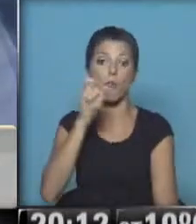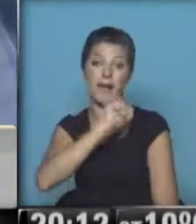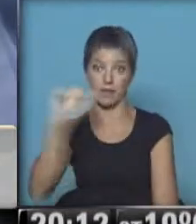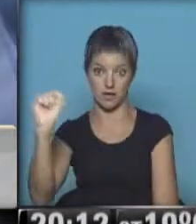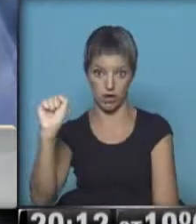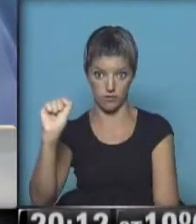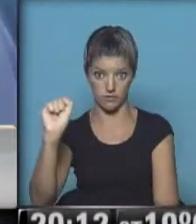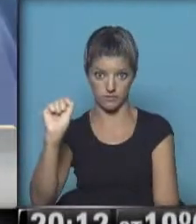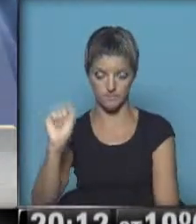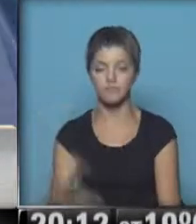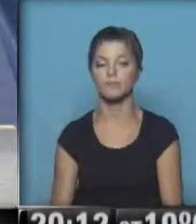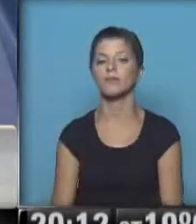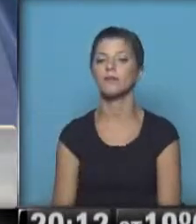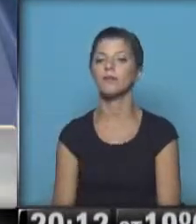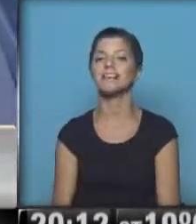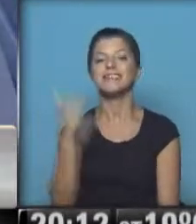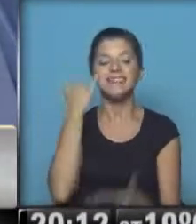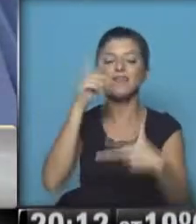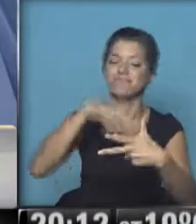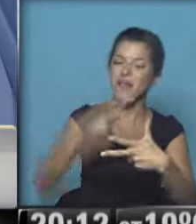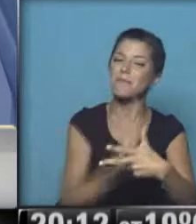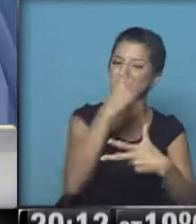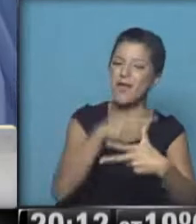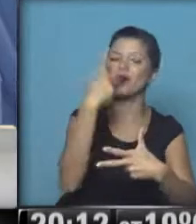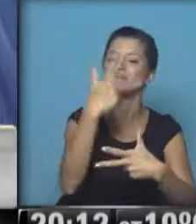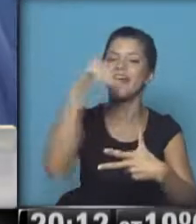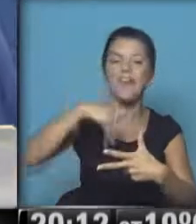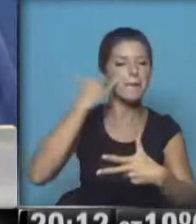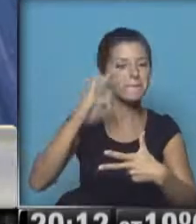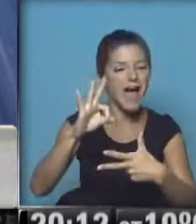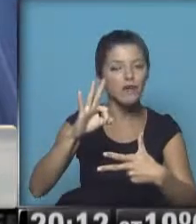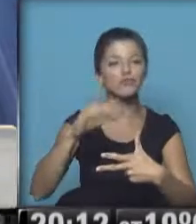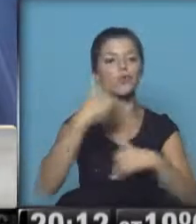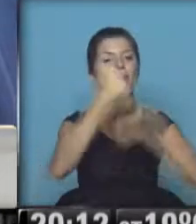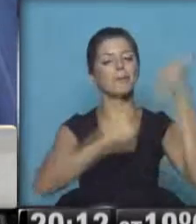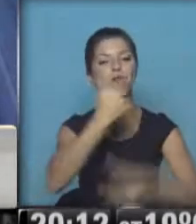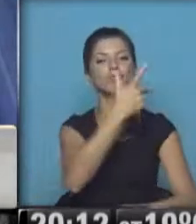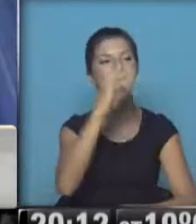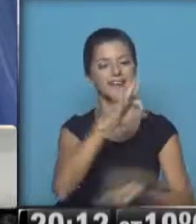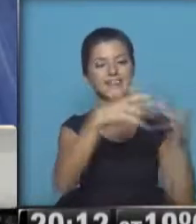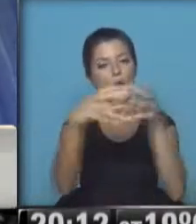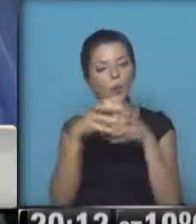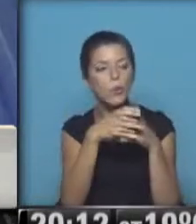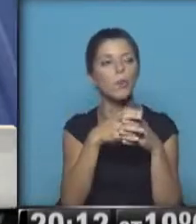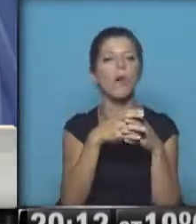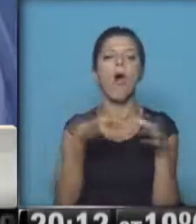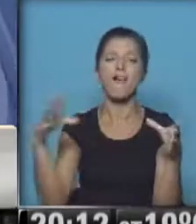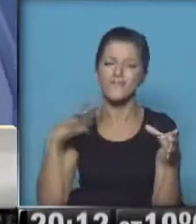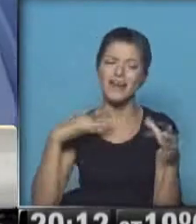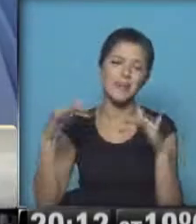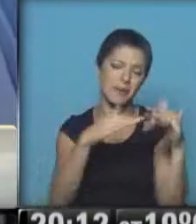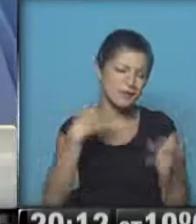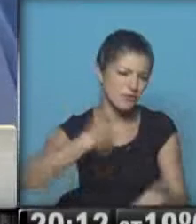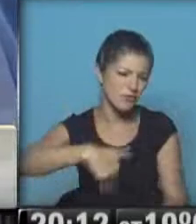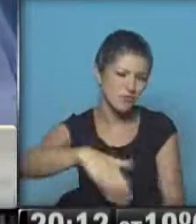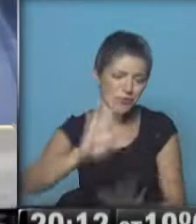menos. Ya el del 3 de mayo, estamos hablando del torneo del 30, quedan muchas fechas, van los dos